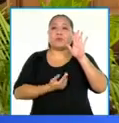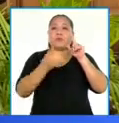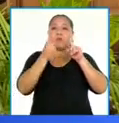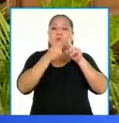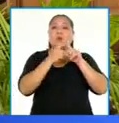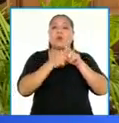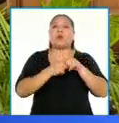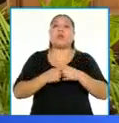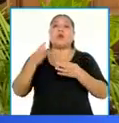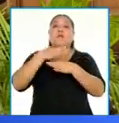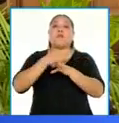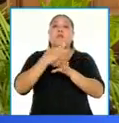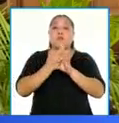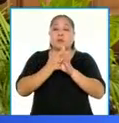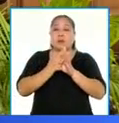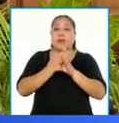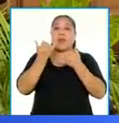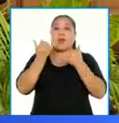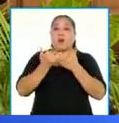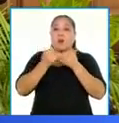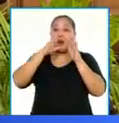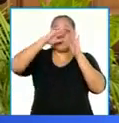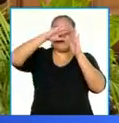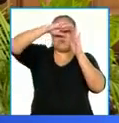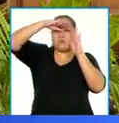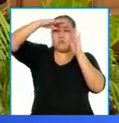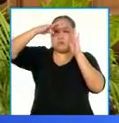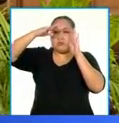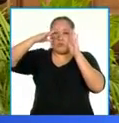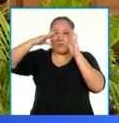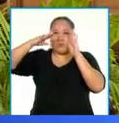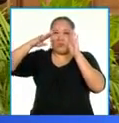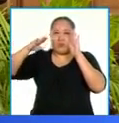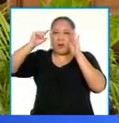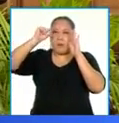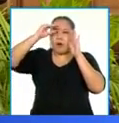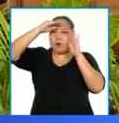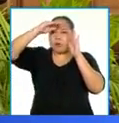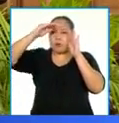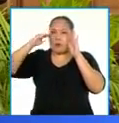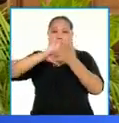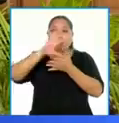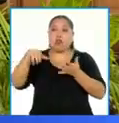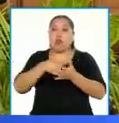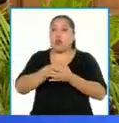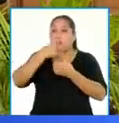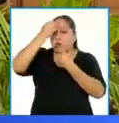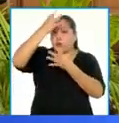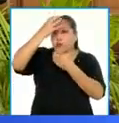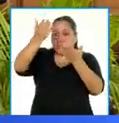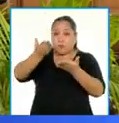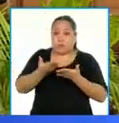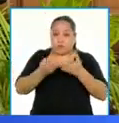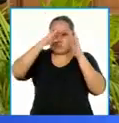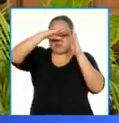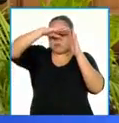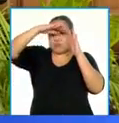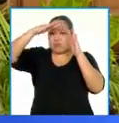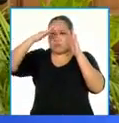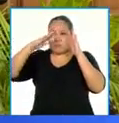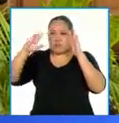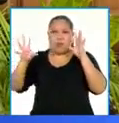una tendencia a la reducción de nuevos casos. Esto se aprecia en todos los informes, tanto los